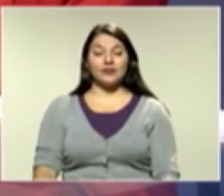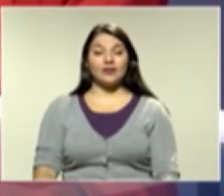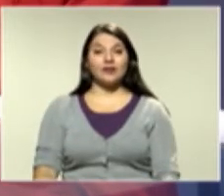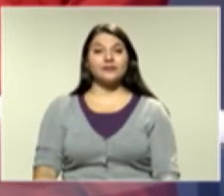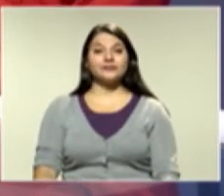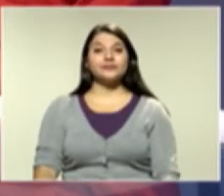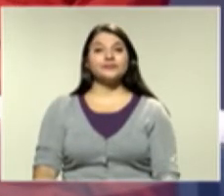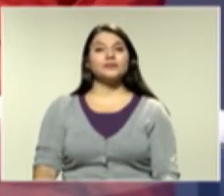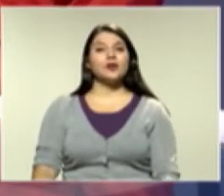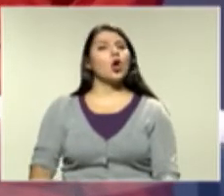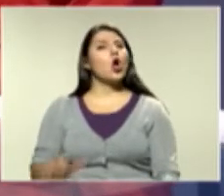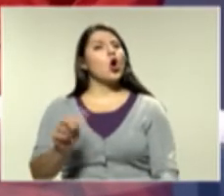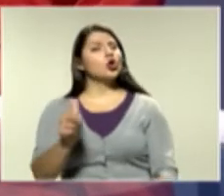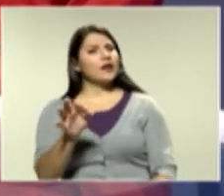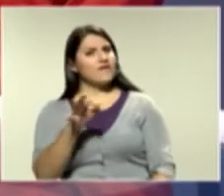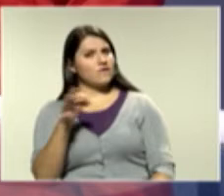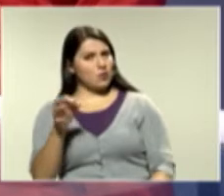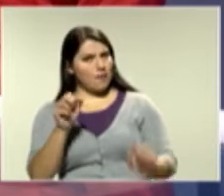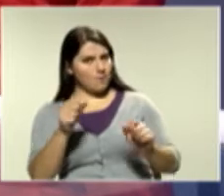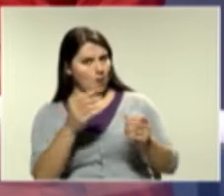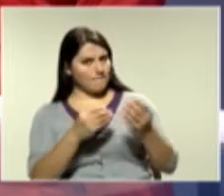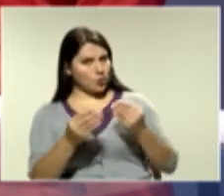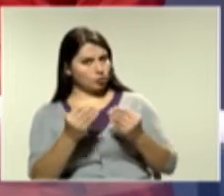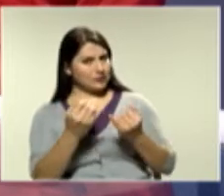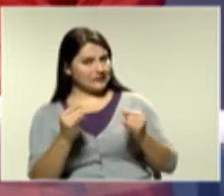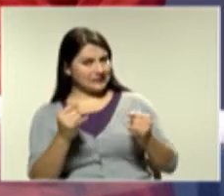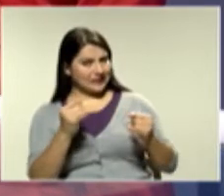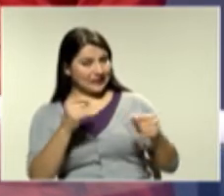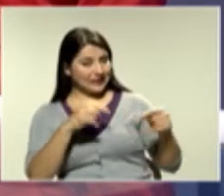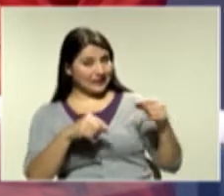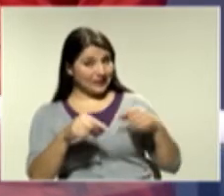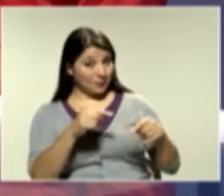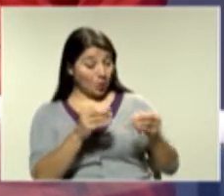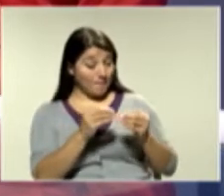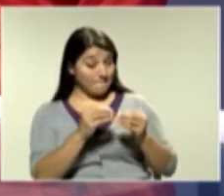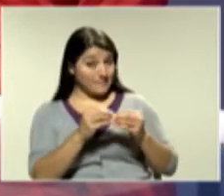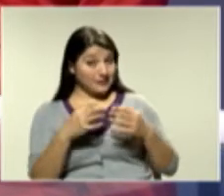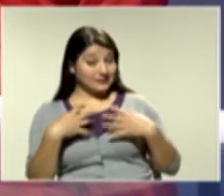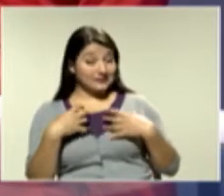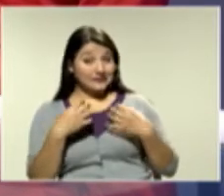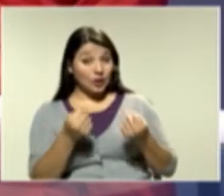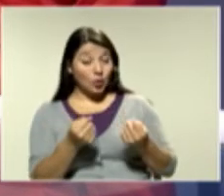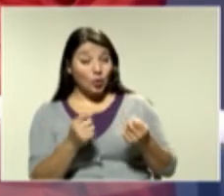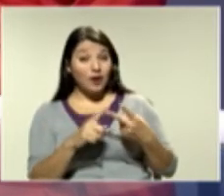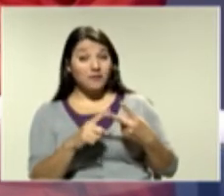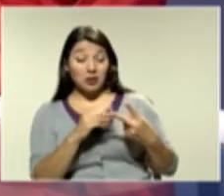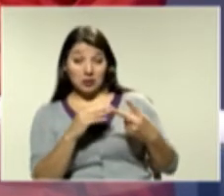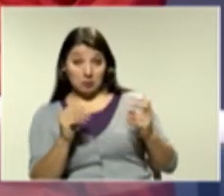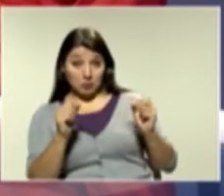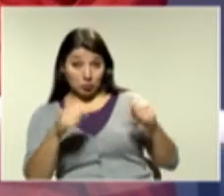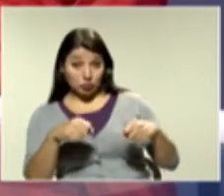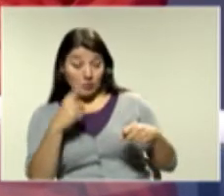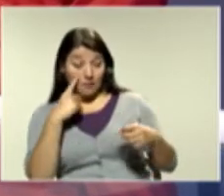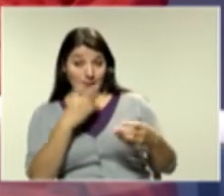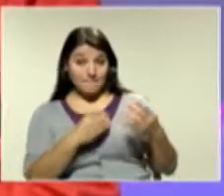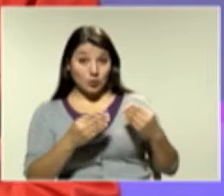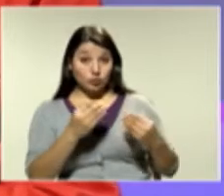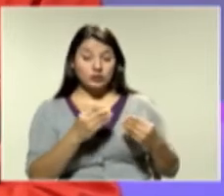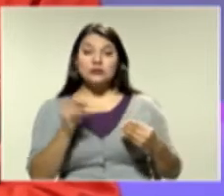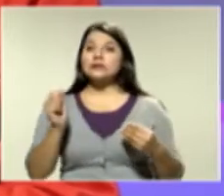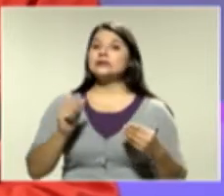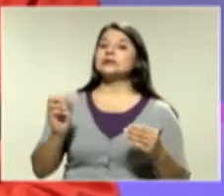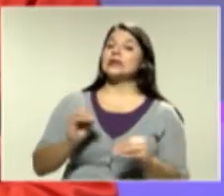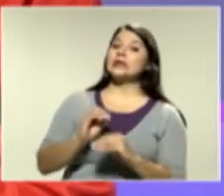¿Hay otra manera de producir? ¿Hay una manera más ecológica, más sana y viable de producir? Claro